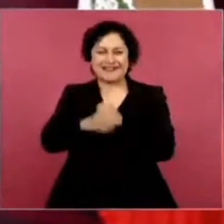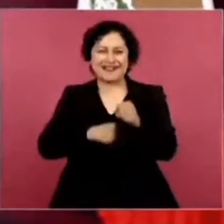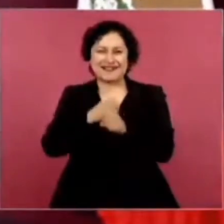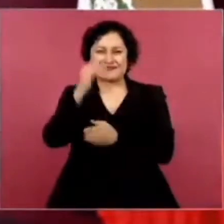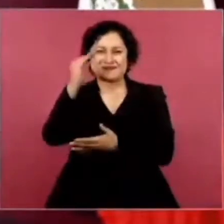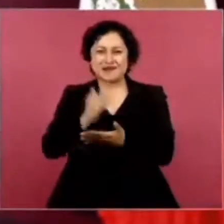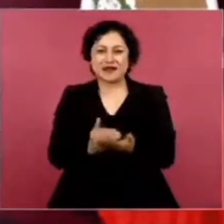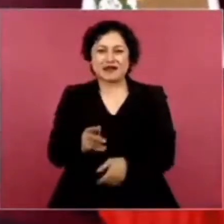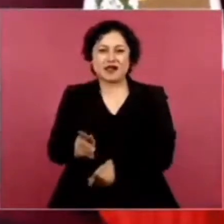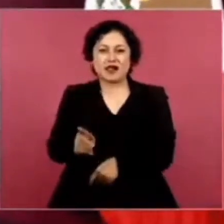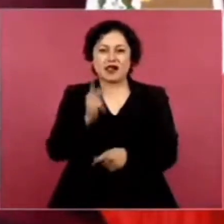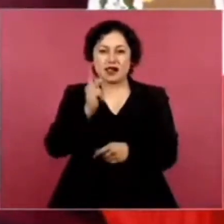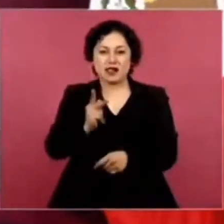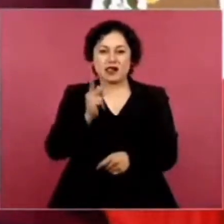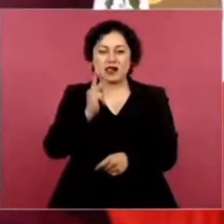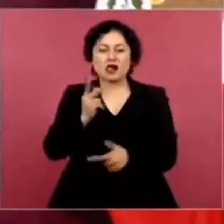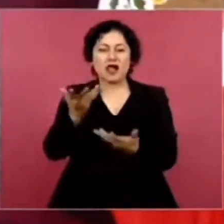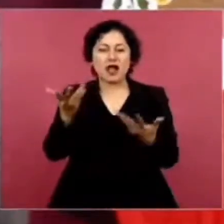bien engominados,